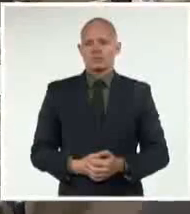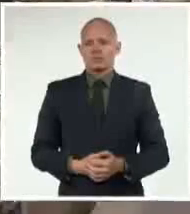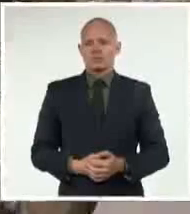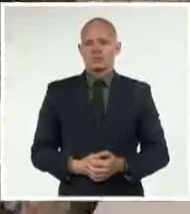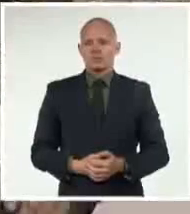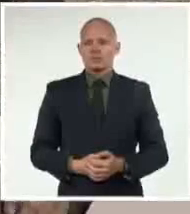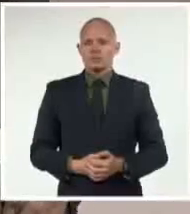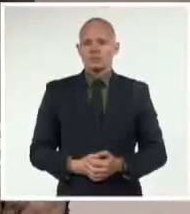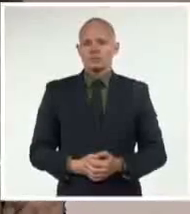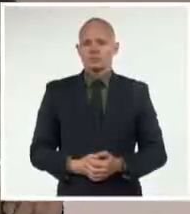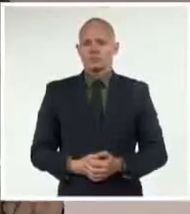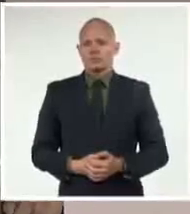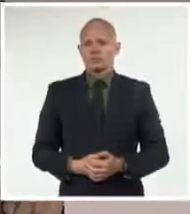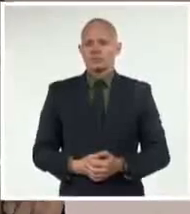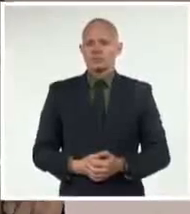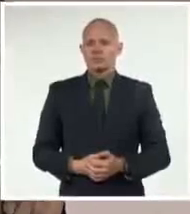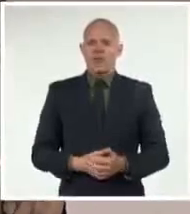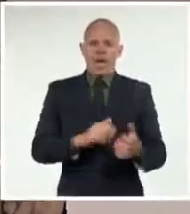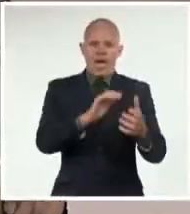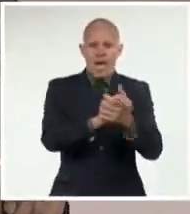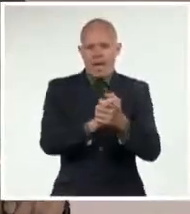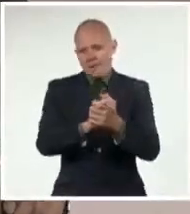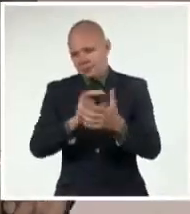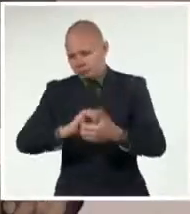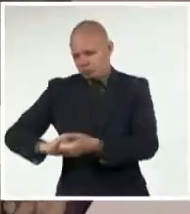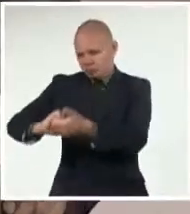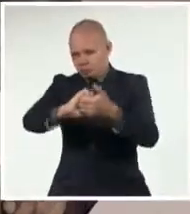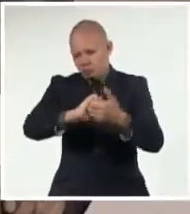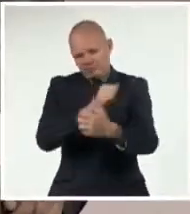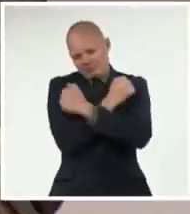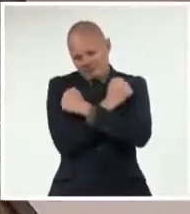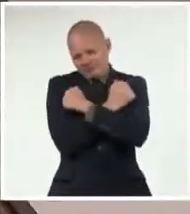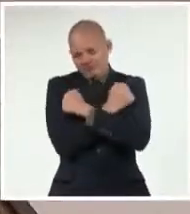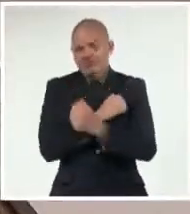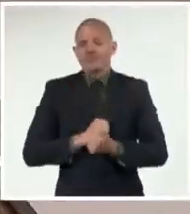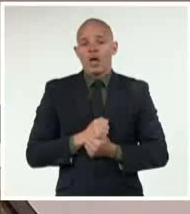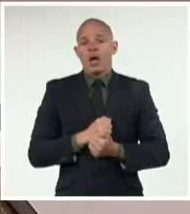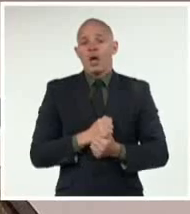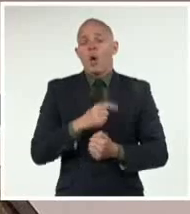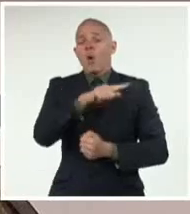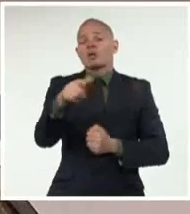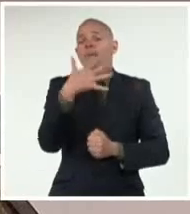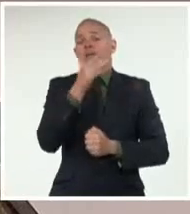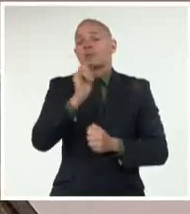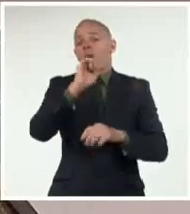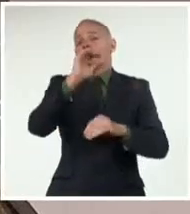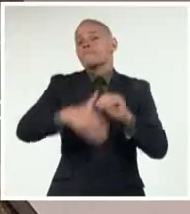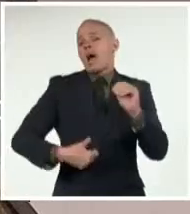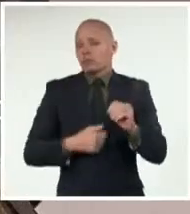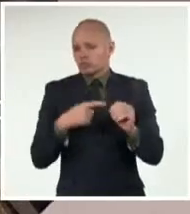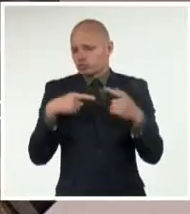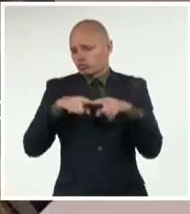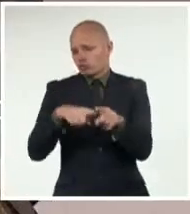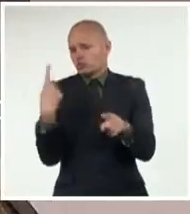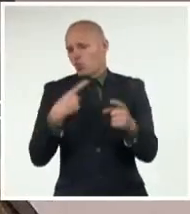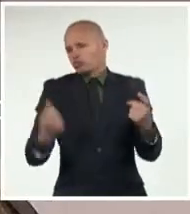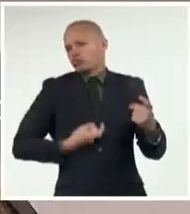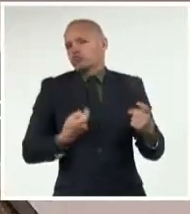queridas compañeras, queridos compañeros, hermanos de lucha. En tiempos como los que vivimos,